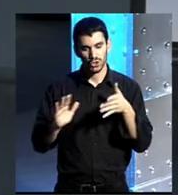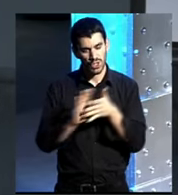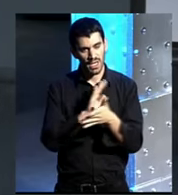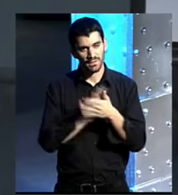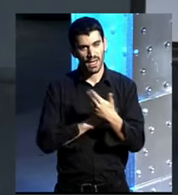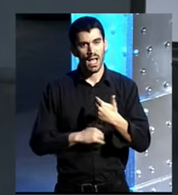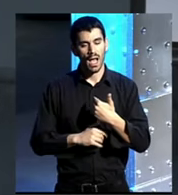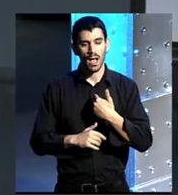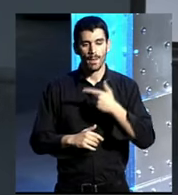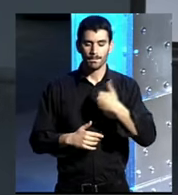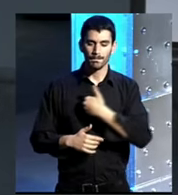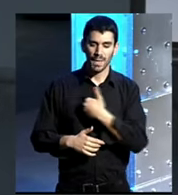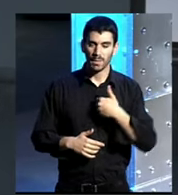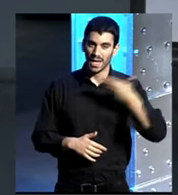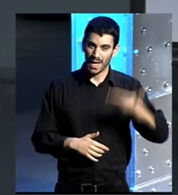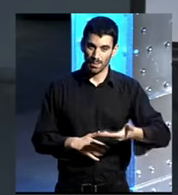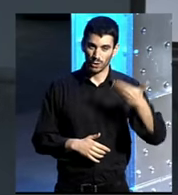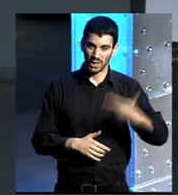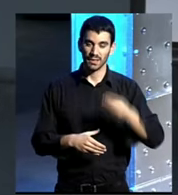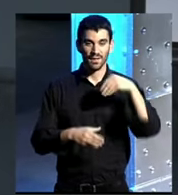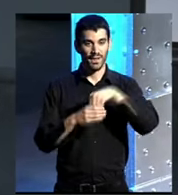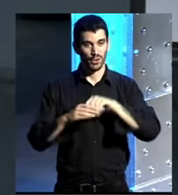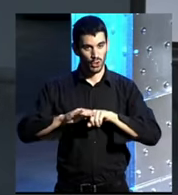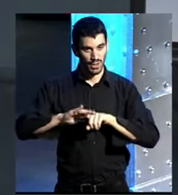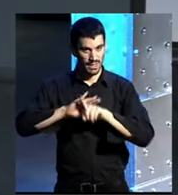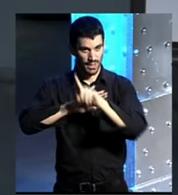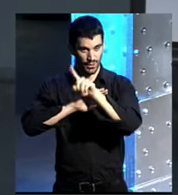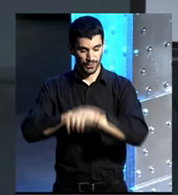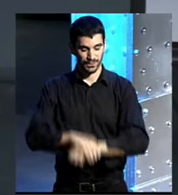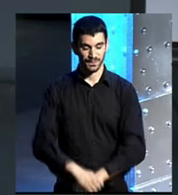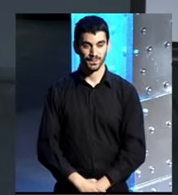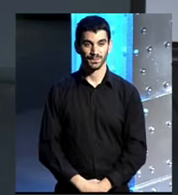en temas de desarrollo y de inclusión.